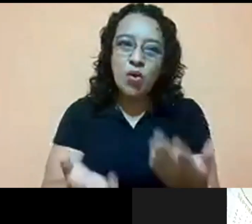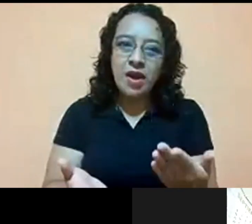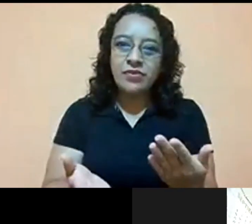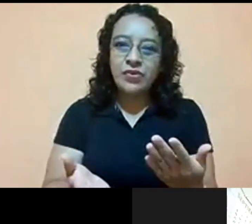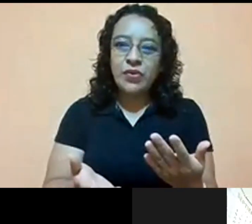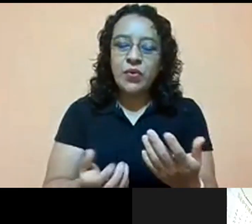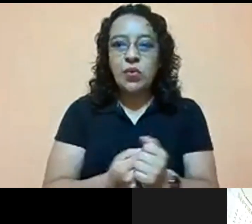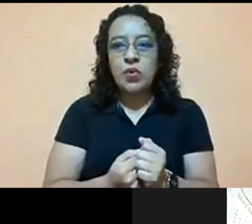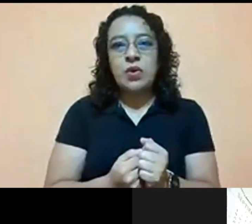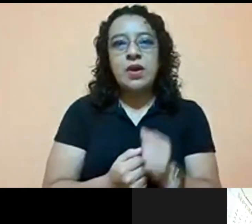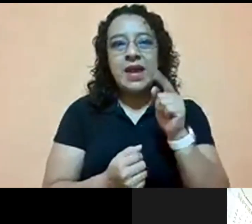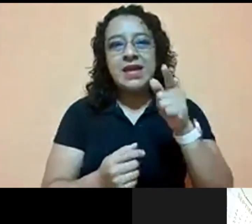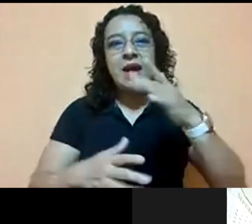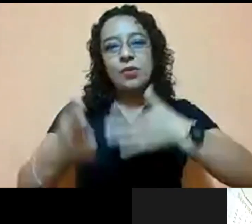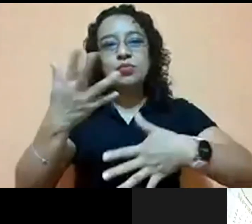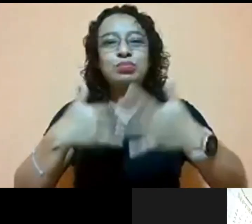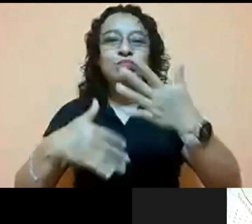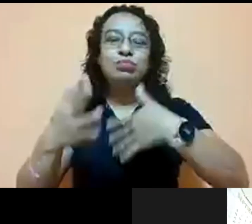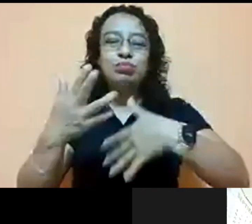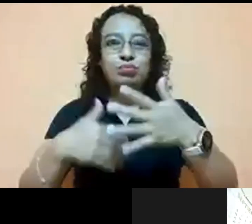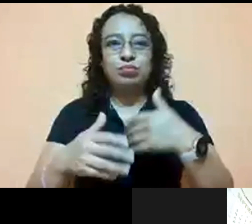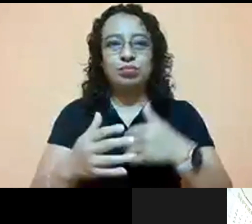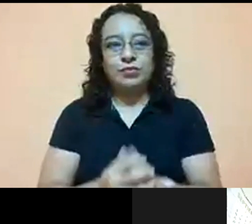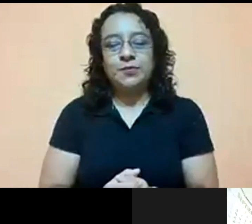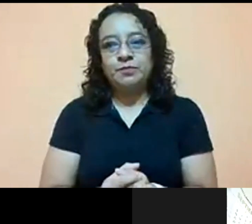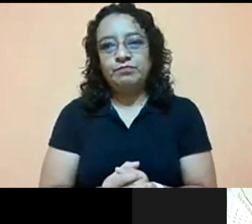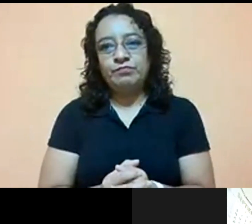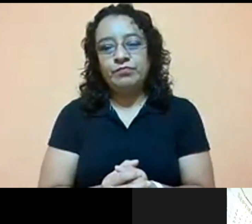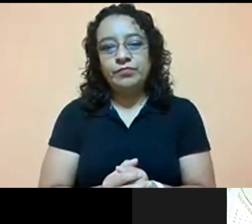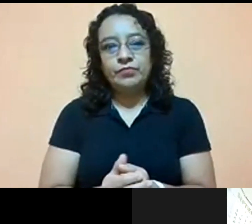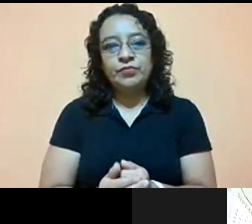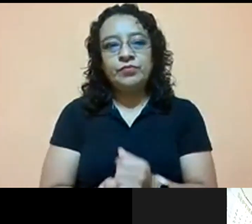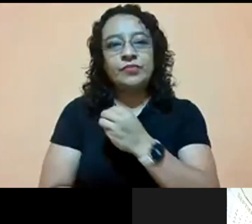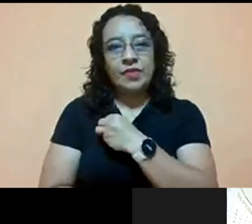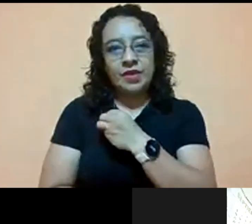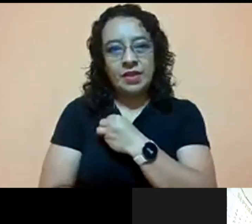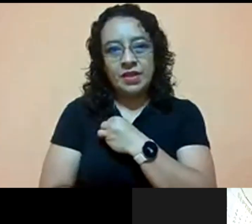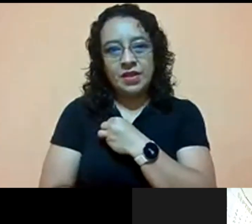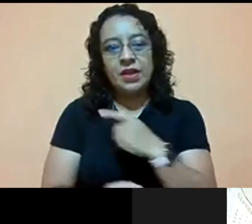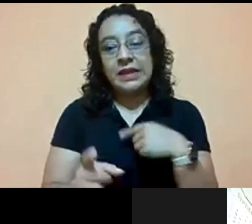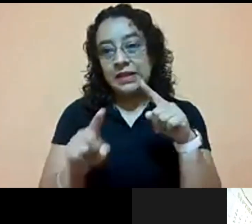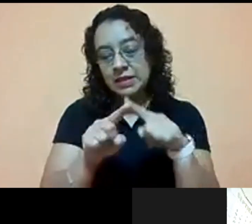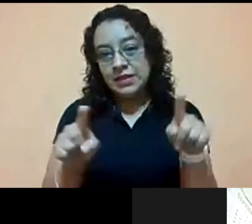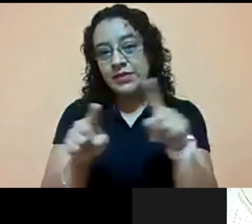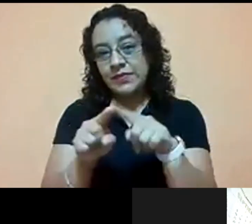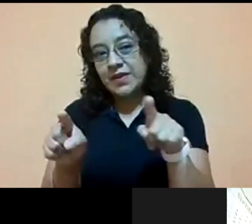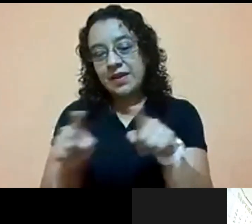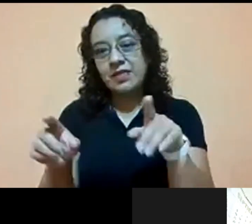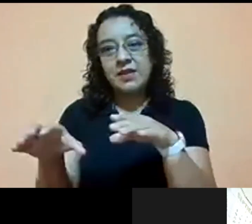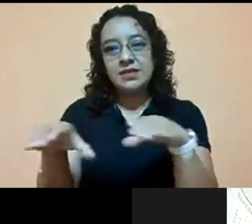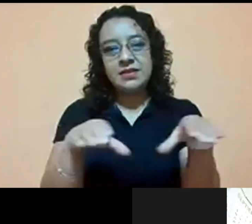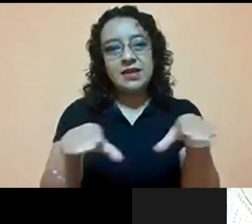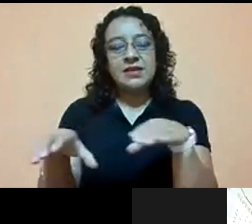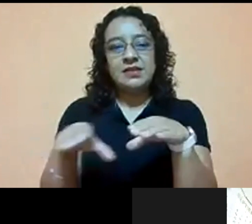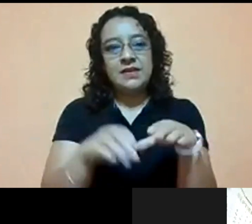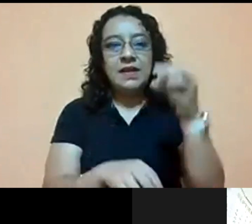nuestra instructora. Entonces, quiero manifestarles, ¿verdad?, de las diferentes actividades que hemos tenido en este mes,